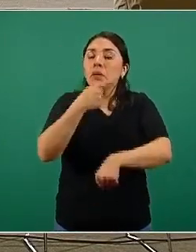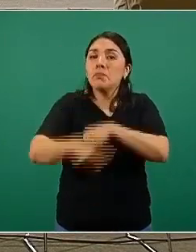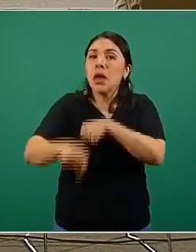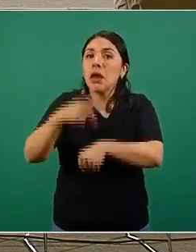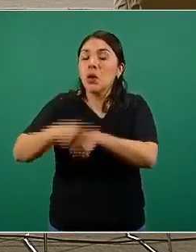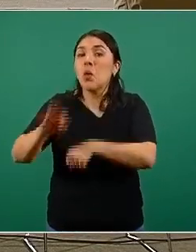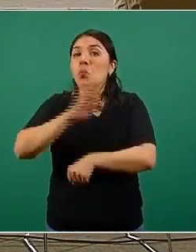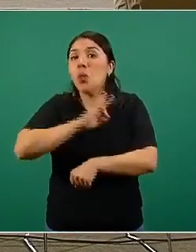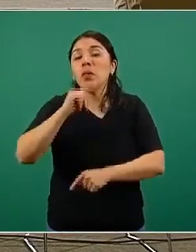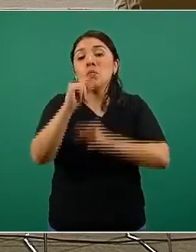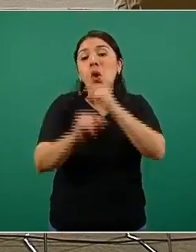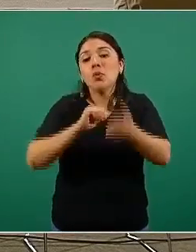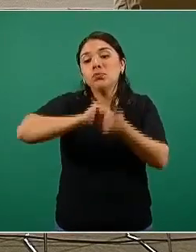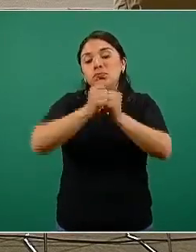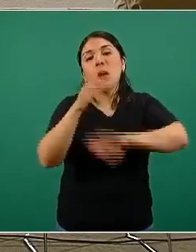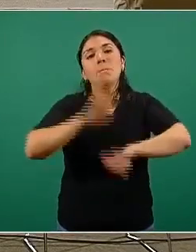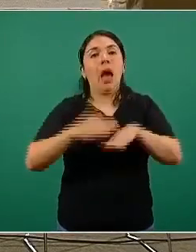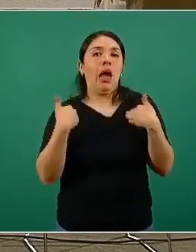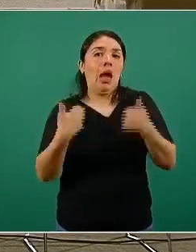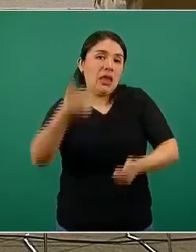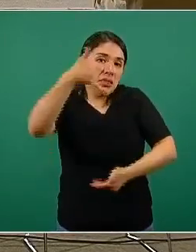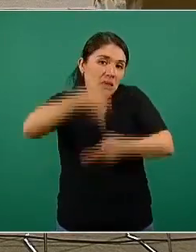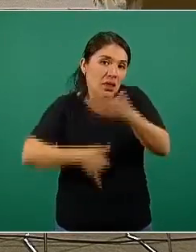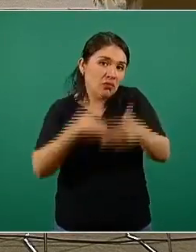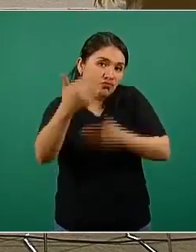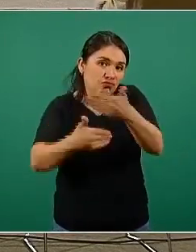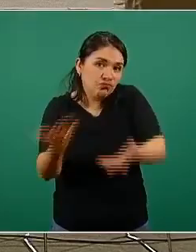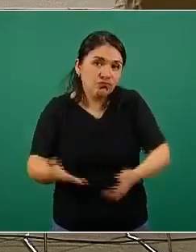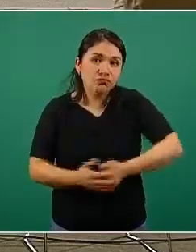tenerlos con mayor claridad, ¿no?